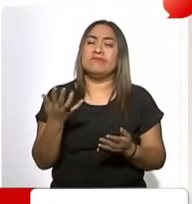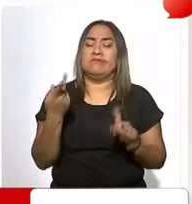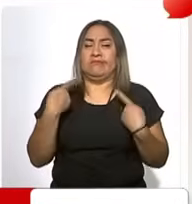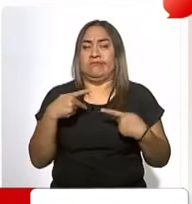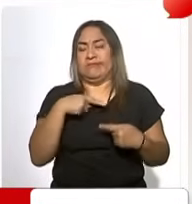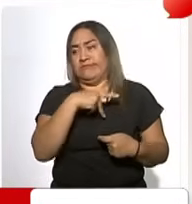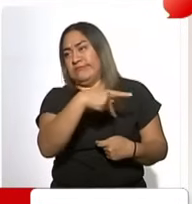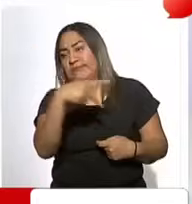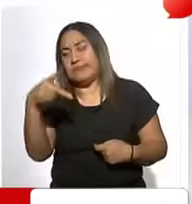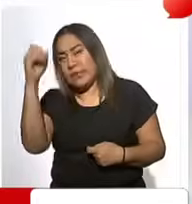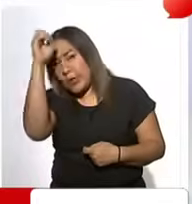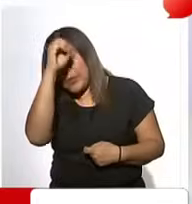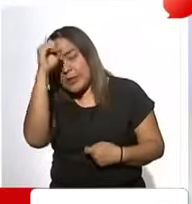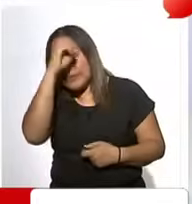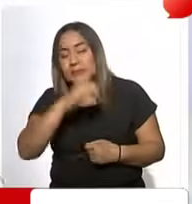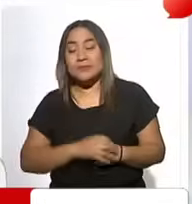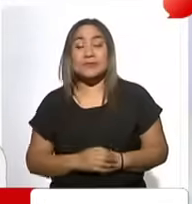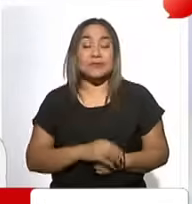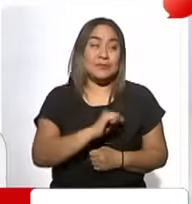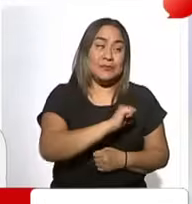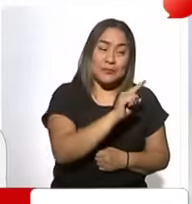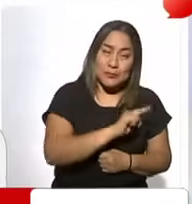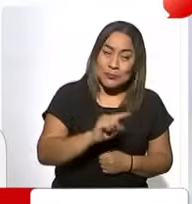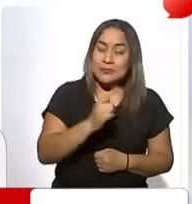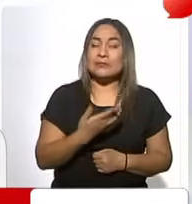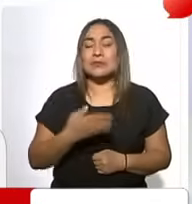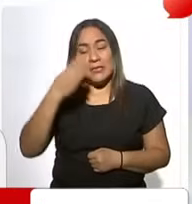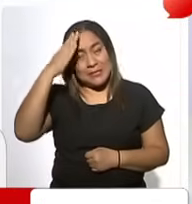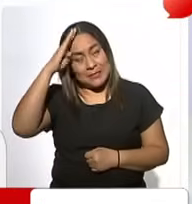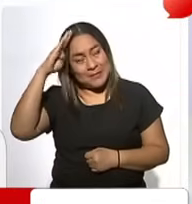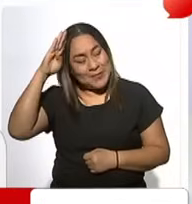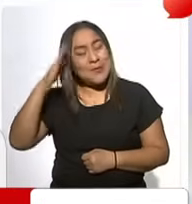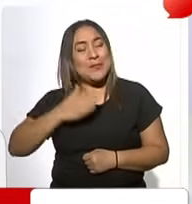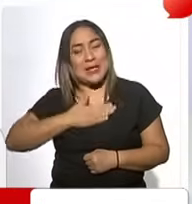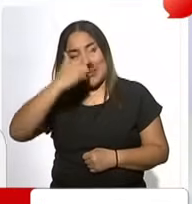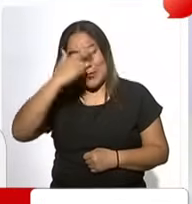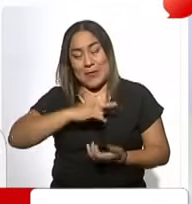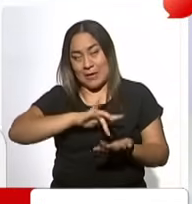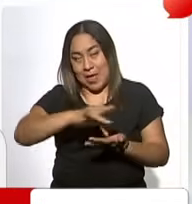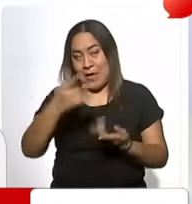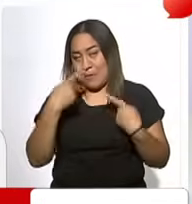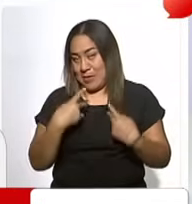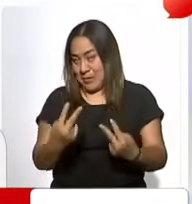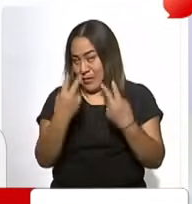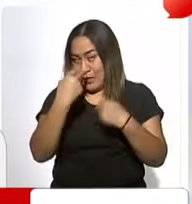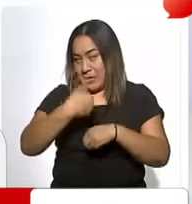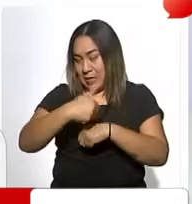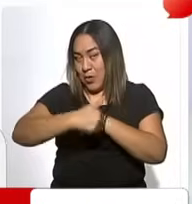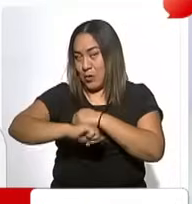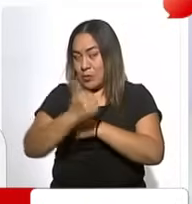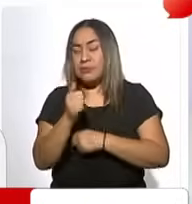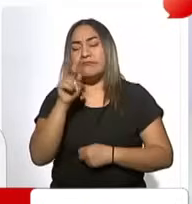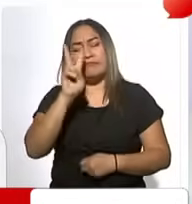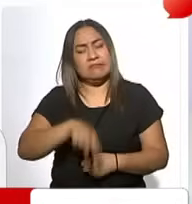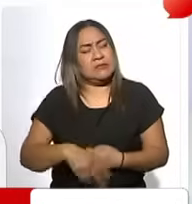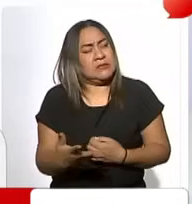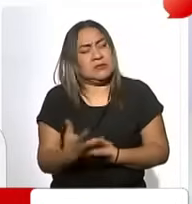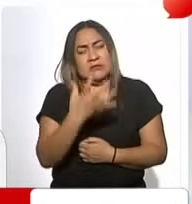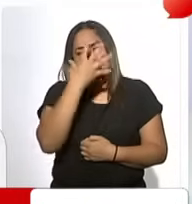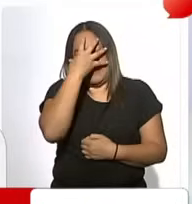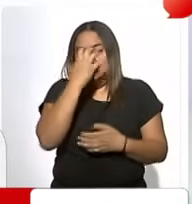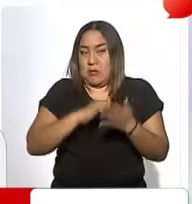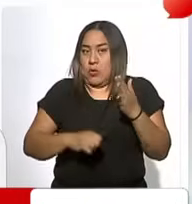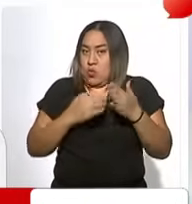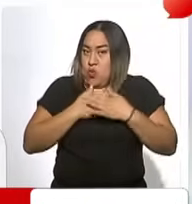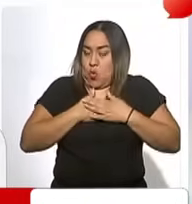causado bueno azul Alberto Buenas noches buenas noches a todas y todos los seguidores de Canal 11 realmente es vergonzoso tener que como